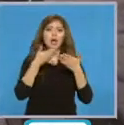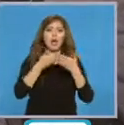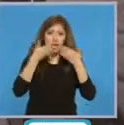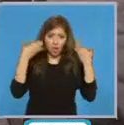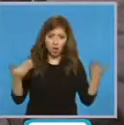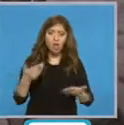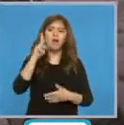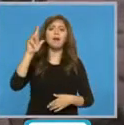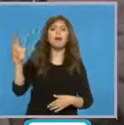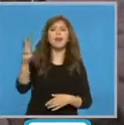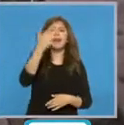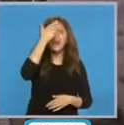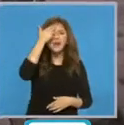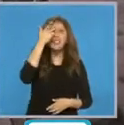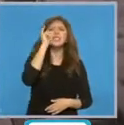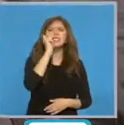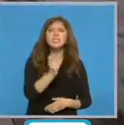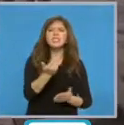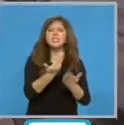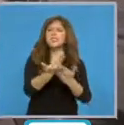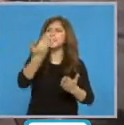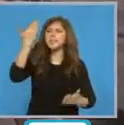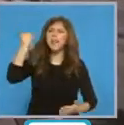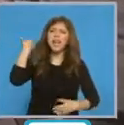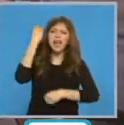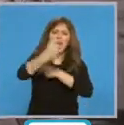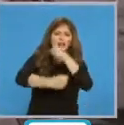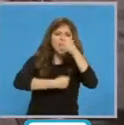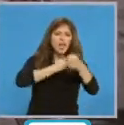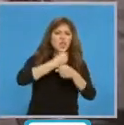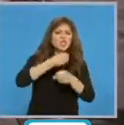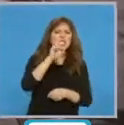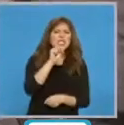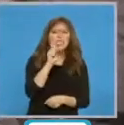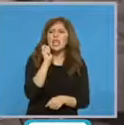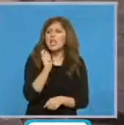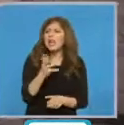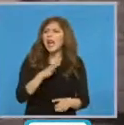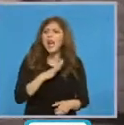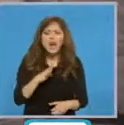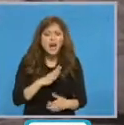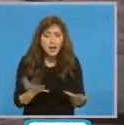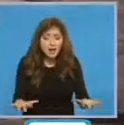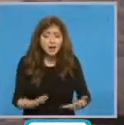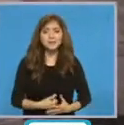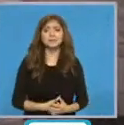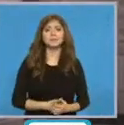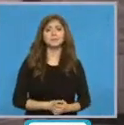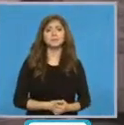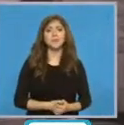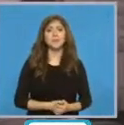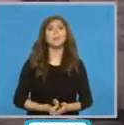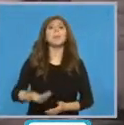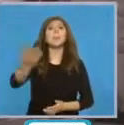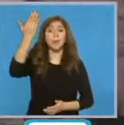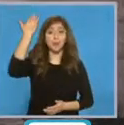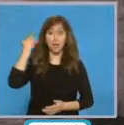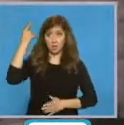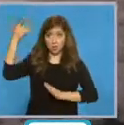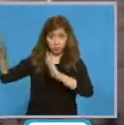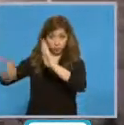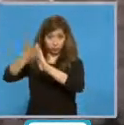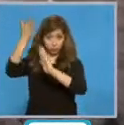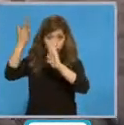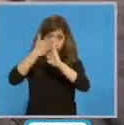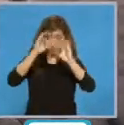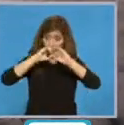a recordar un poquito qué había en los años 60. Por ejemplo, ya se estaba haciendo el Estadio Azteca. Es